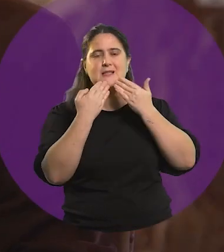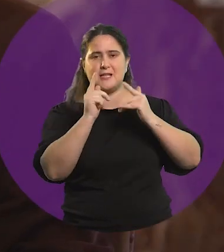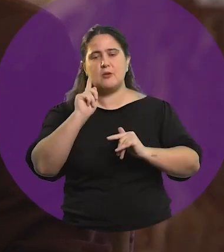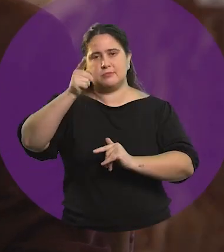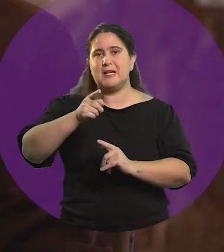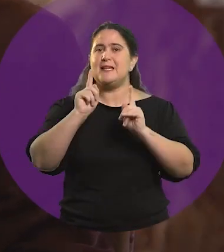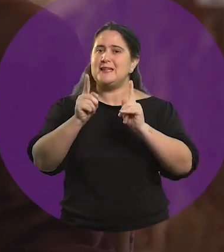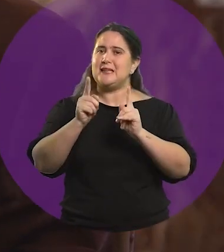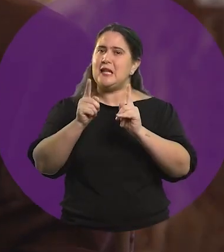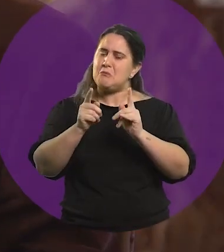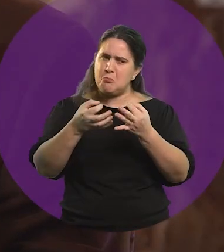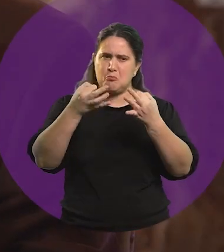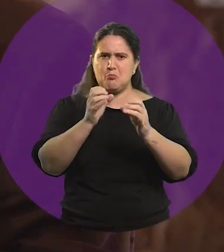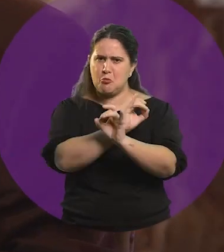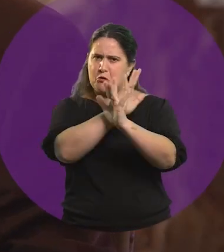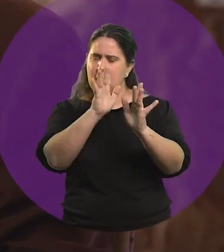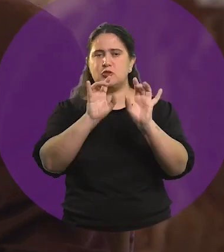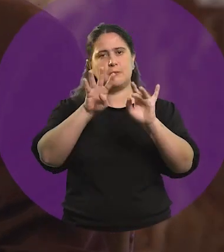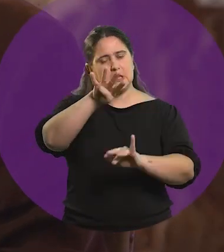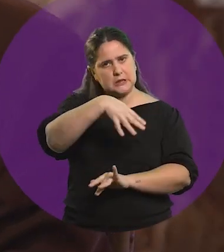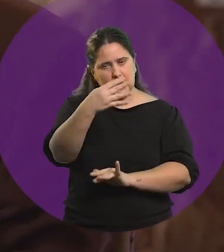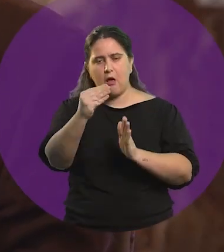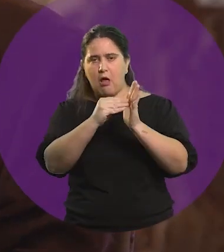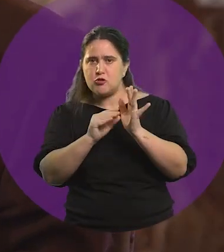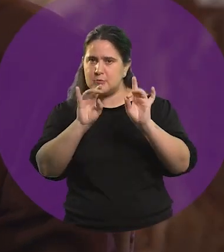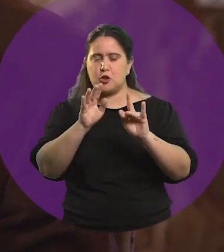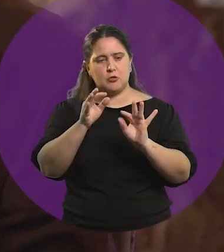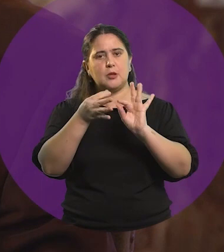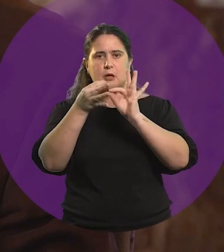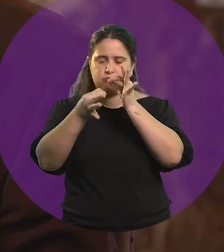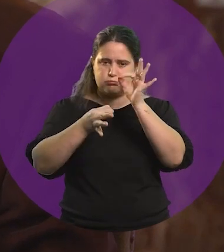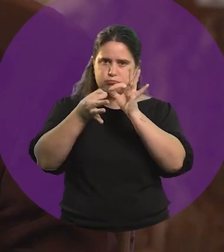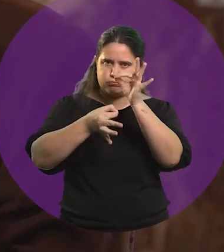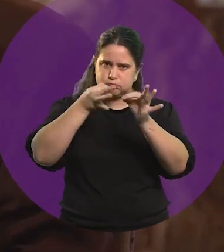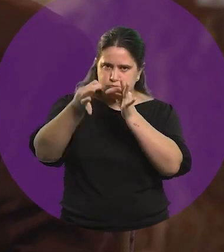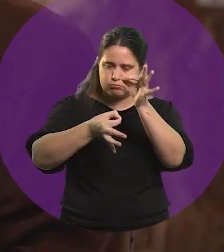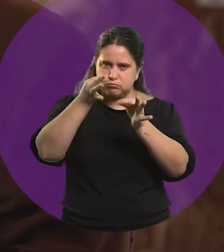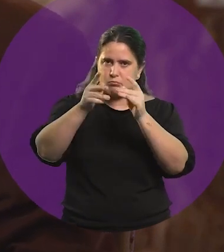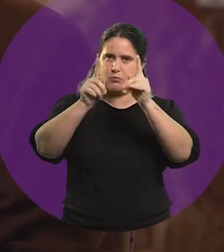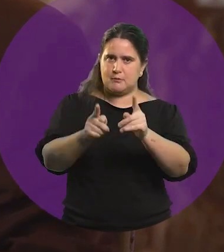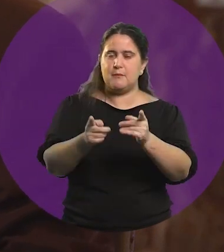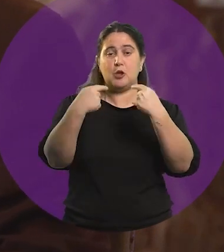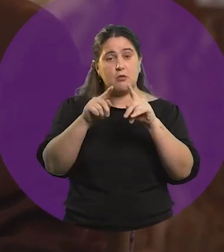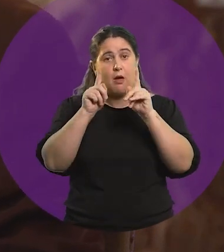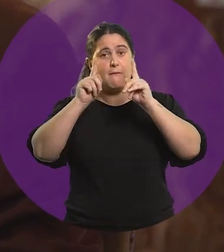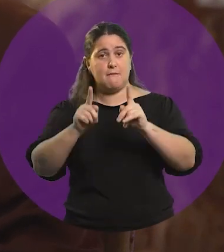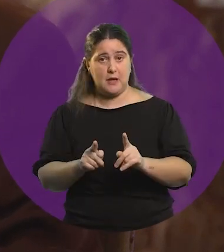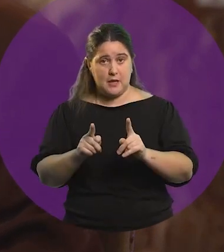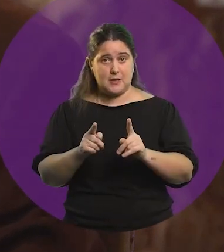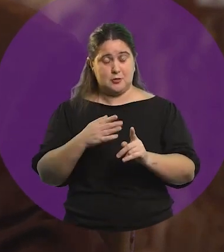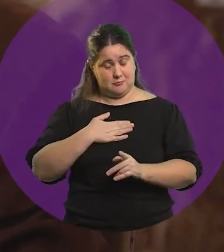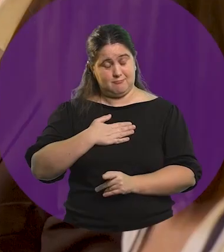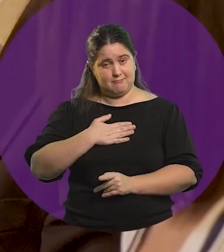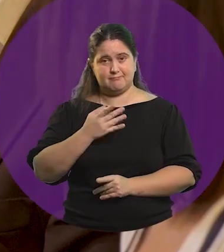muy bien explicados no es solamente el tablero y los datos, sino que además hay una explicación de lo que va pasando, pero sobre todo además, y en mi caso